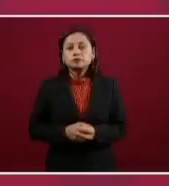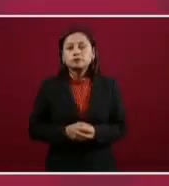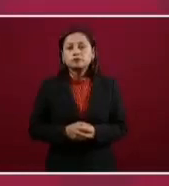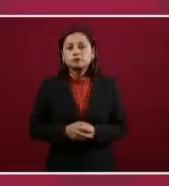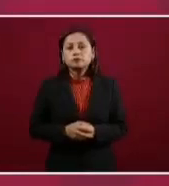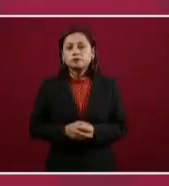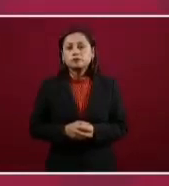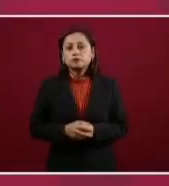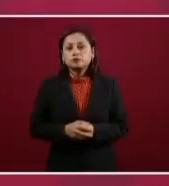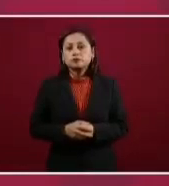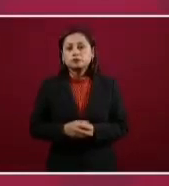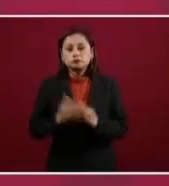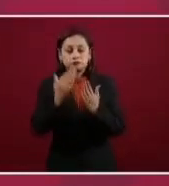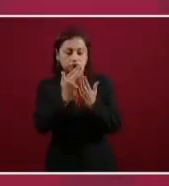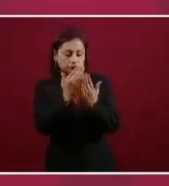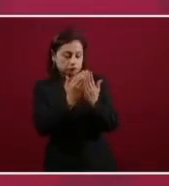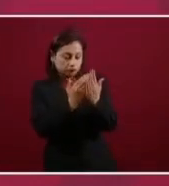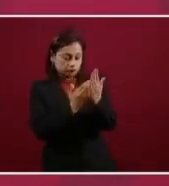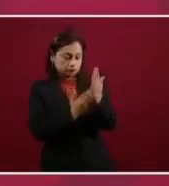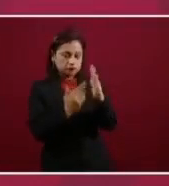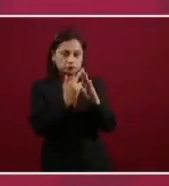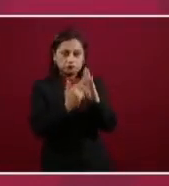requisitos legales